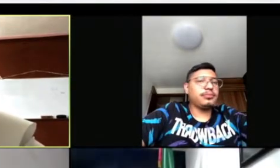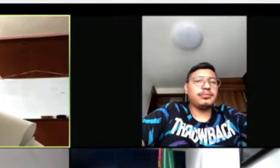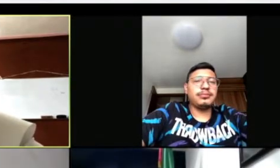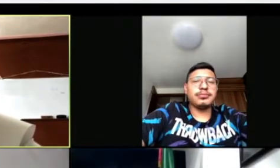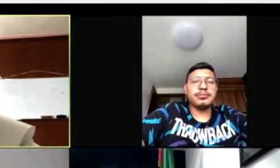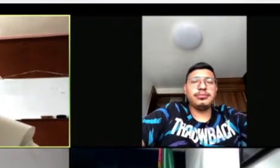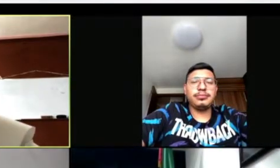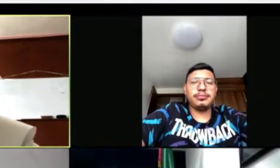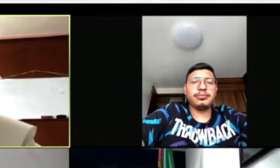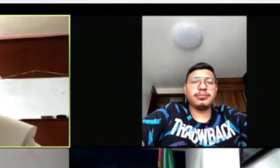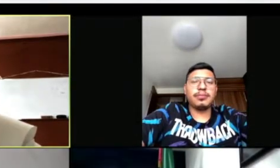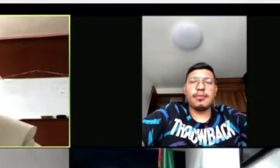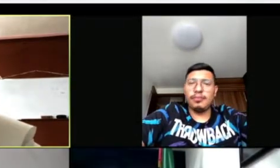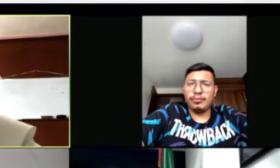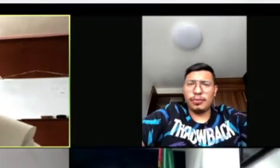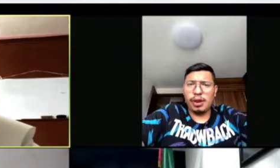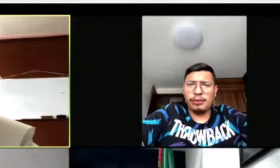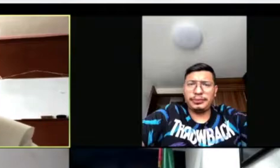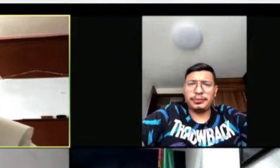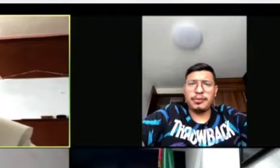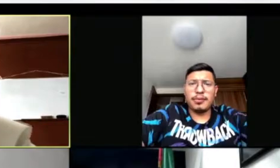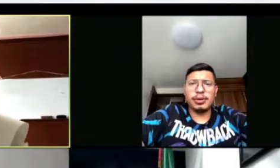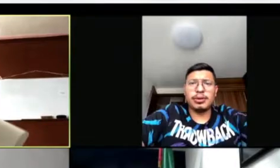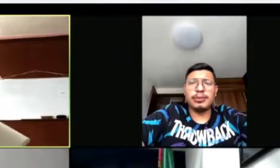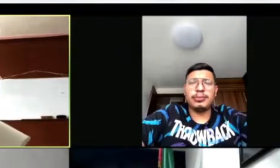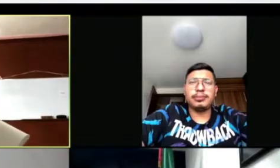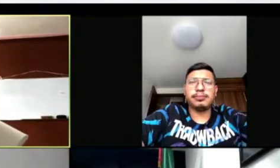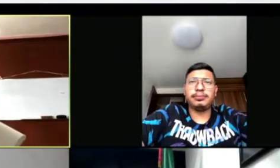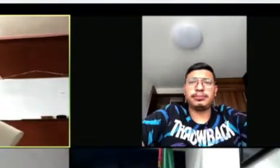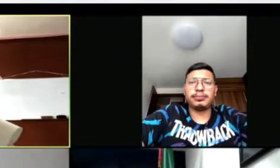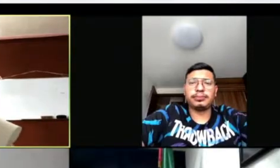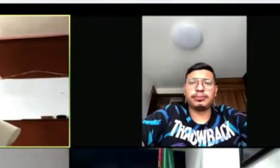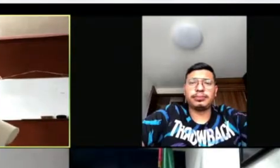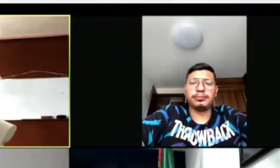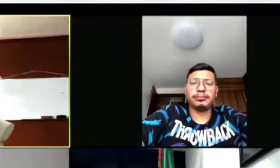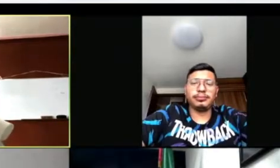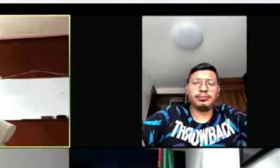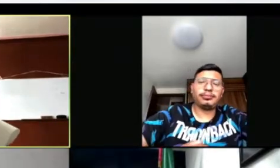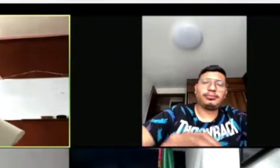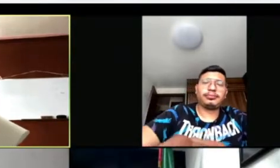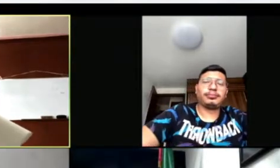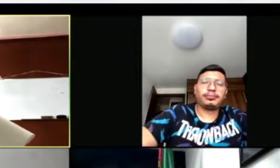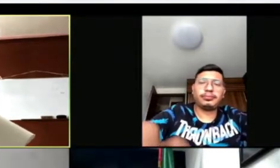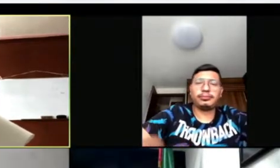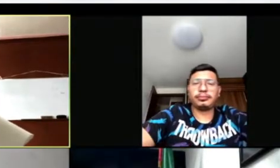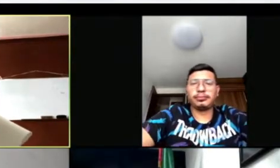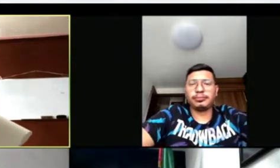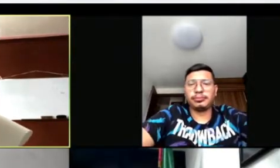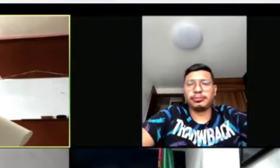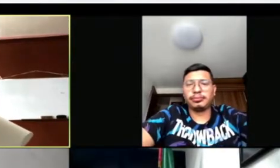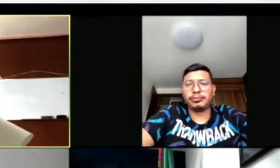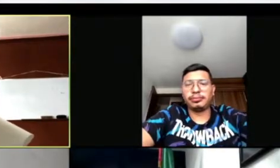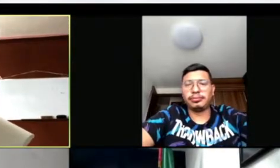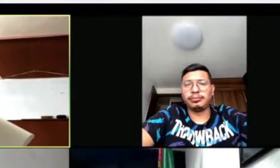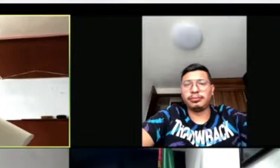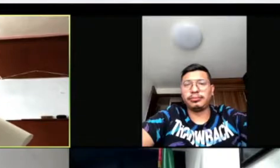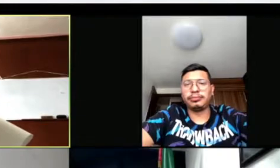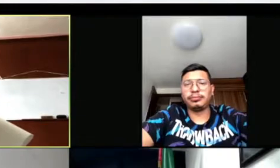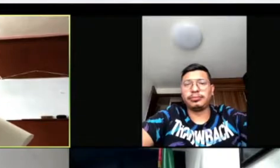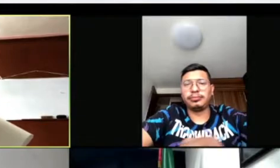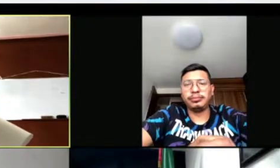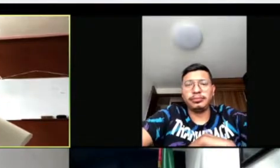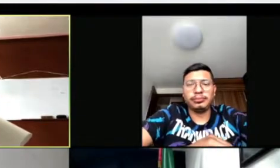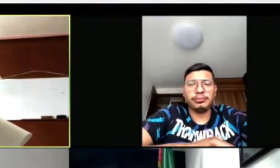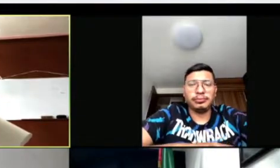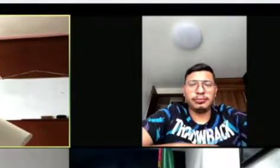asistencia de las y los diputados integrantes de esta comisión y de las personas que nos siguen en esta transmisión en vivo. Esta sesión se lleva